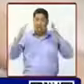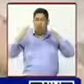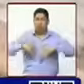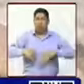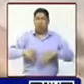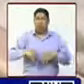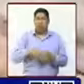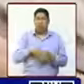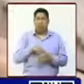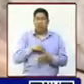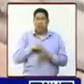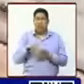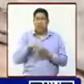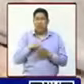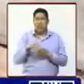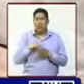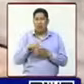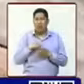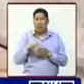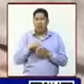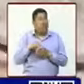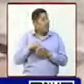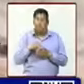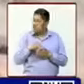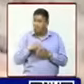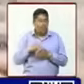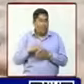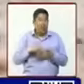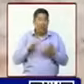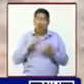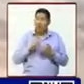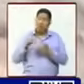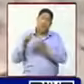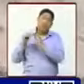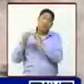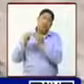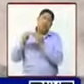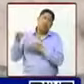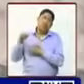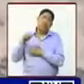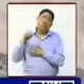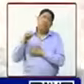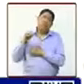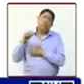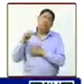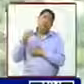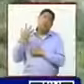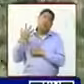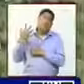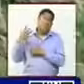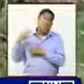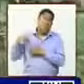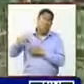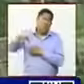metálico que permitía la comunicación entre las comunidades San José, Bolívar, Yungas, aquí en Colombia.